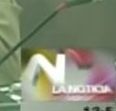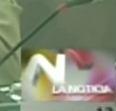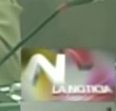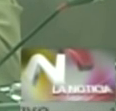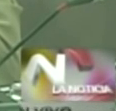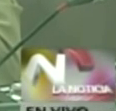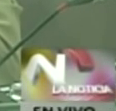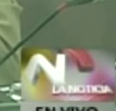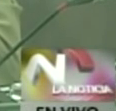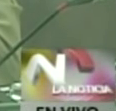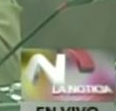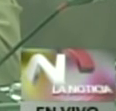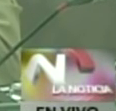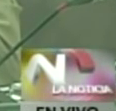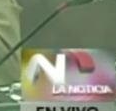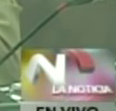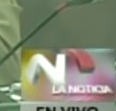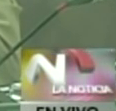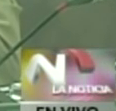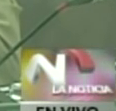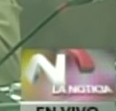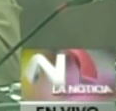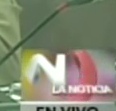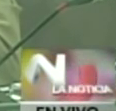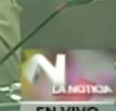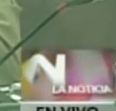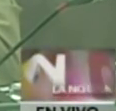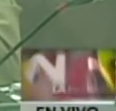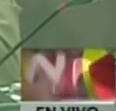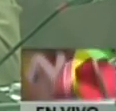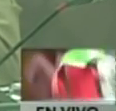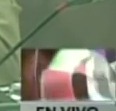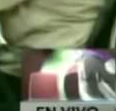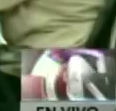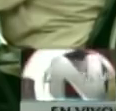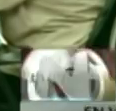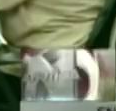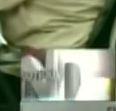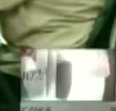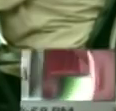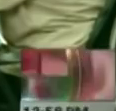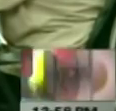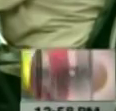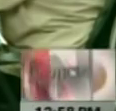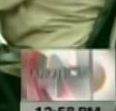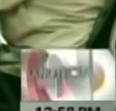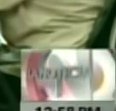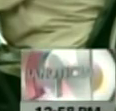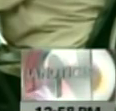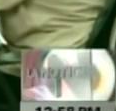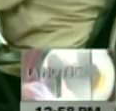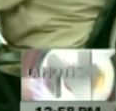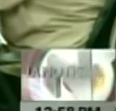Marvel Cabrera. Saludos del Uruguay, señor presidente. Estamos con usted y nosotros estamos con el Uruguay en la